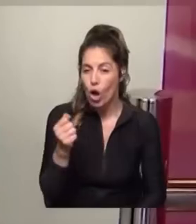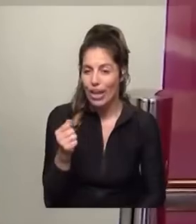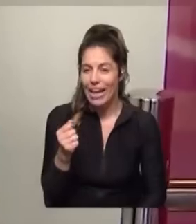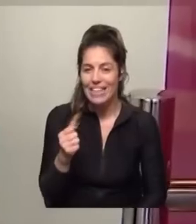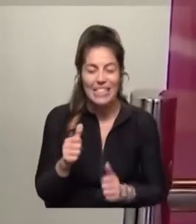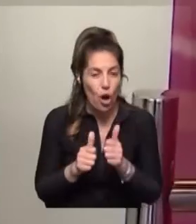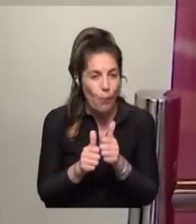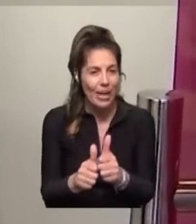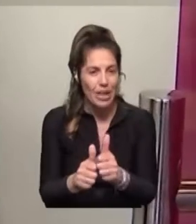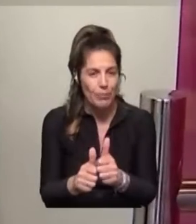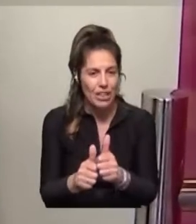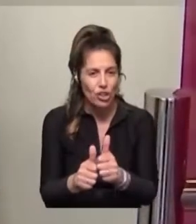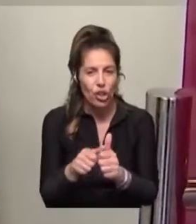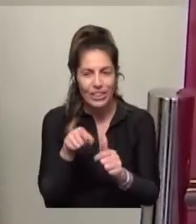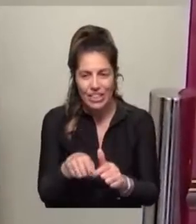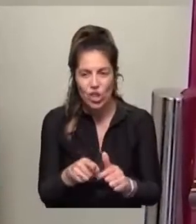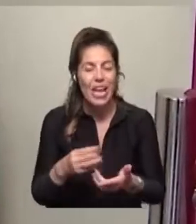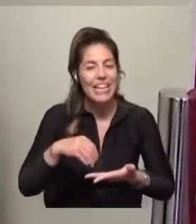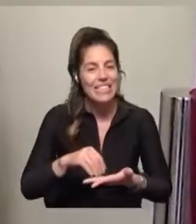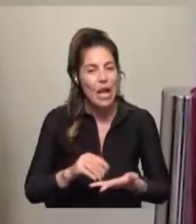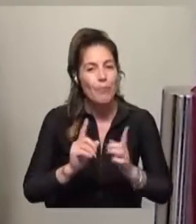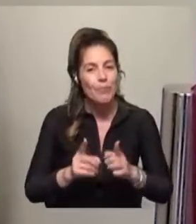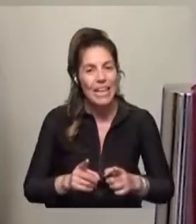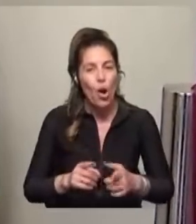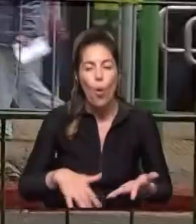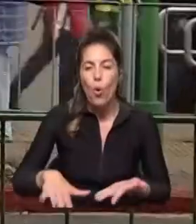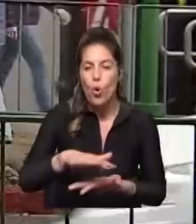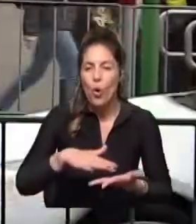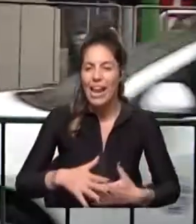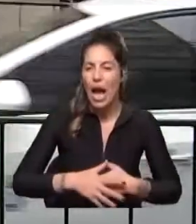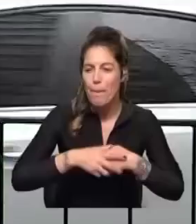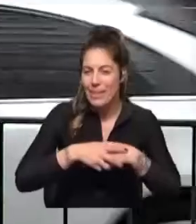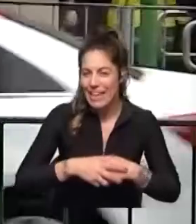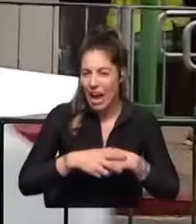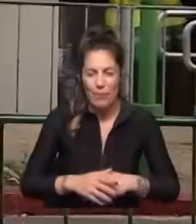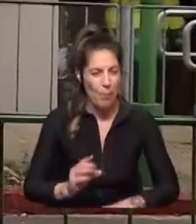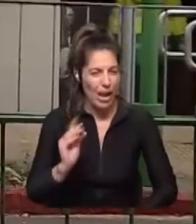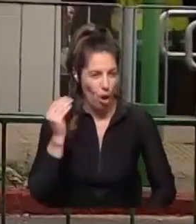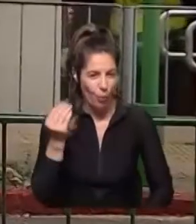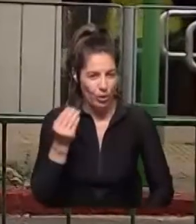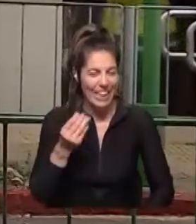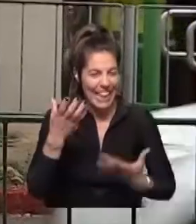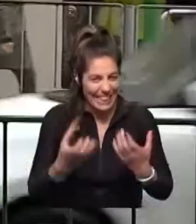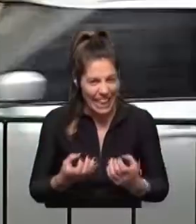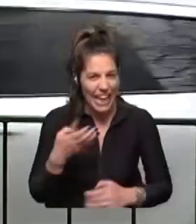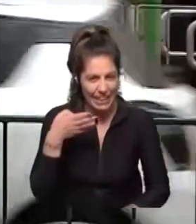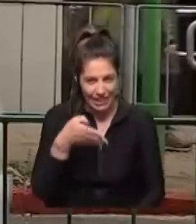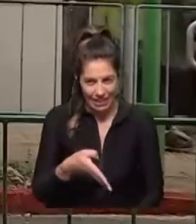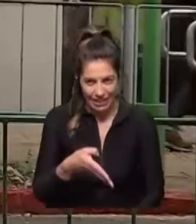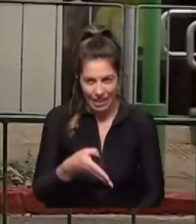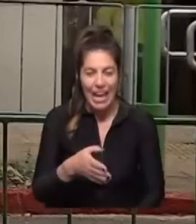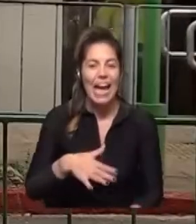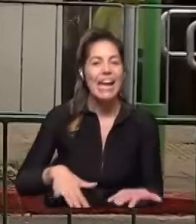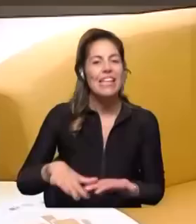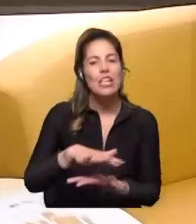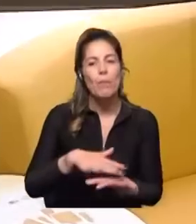ese acompañamiento Y esa escucha Y además que sean lugares amigables para la juventudes que los y las jóvenes tengan ganas de venir no entonces este